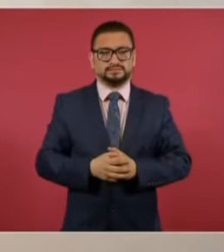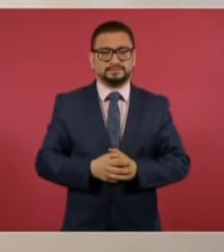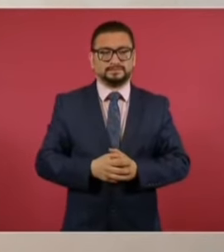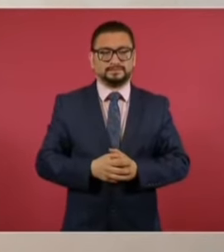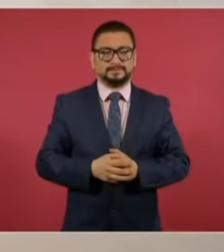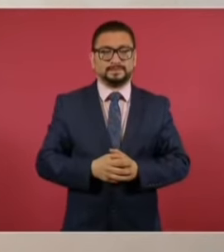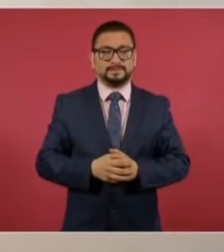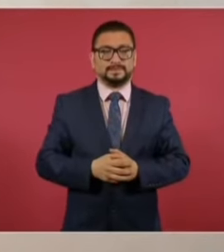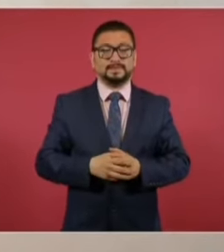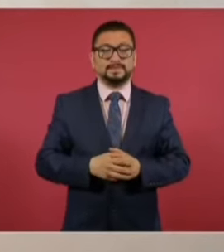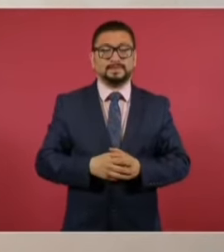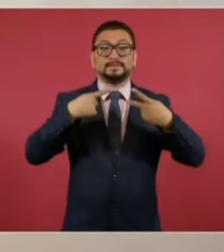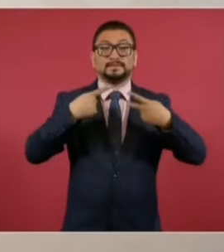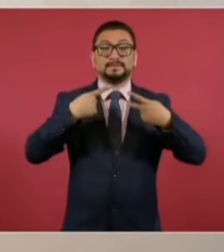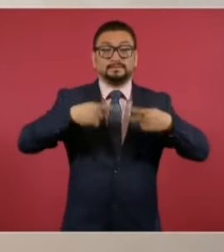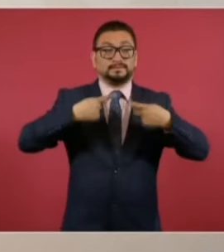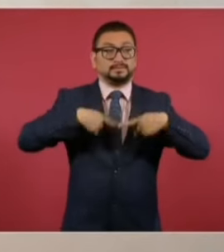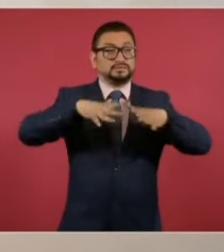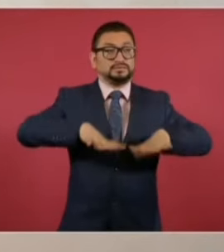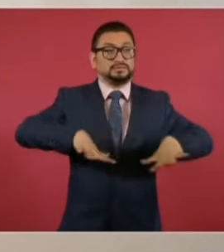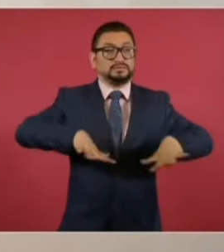La gente